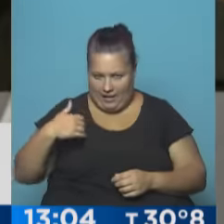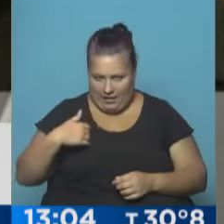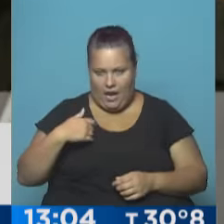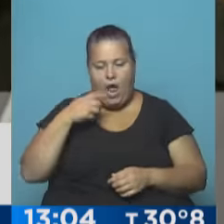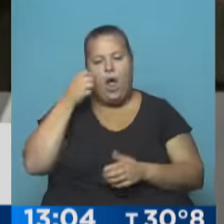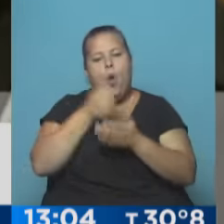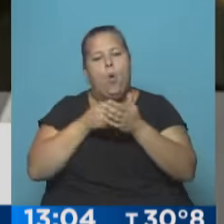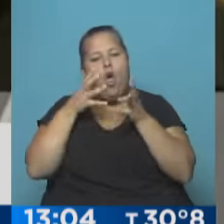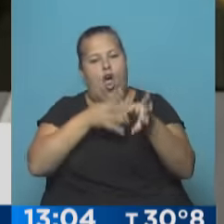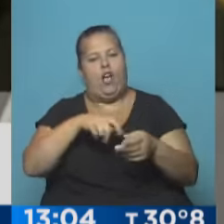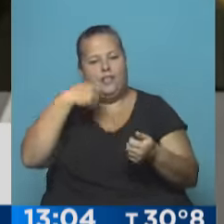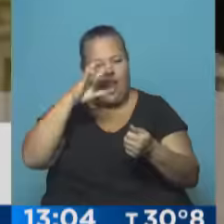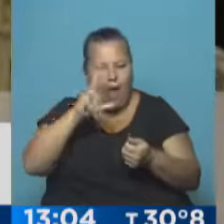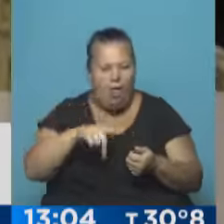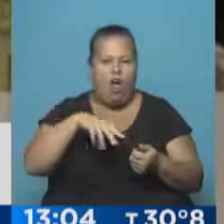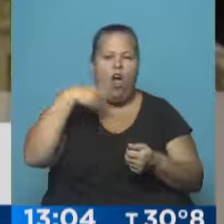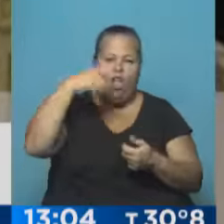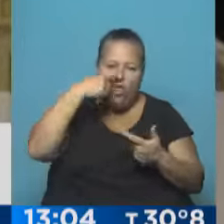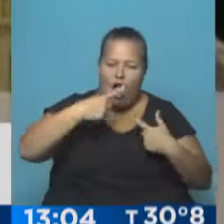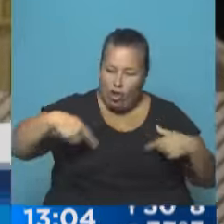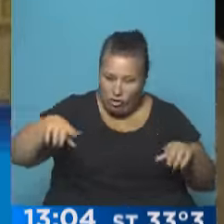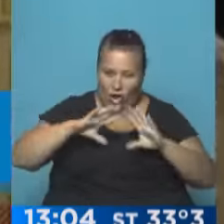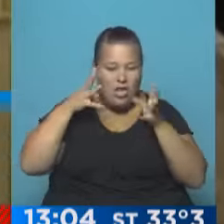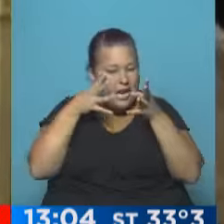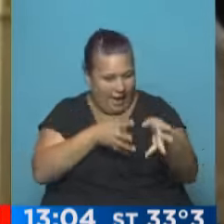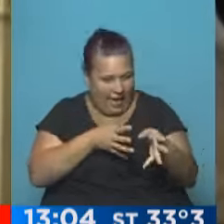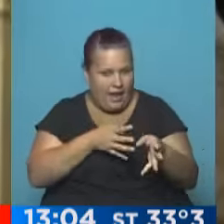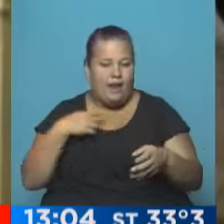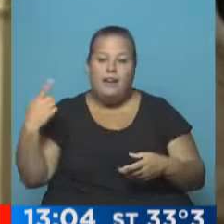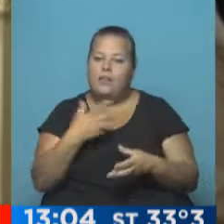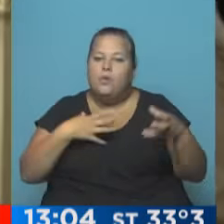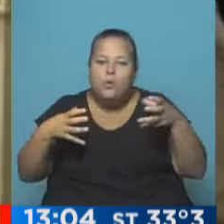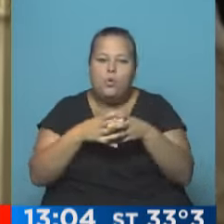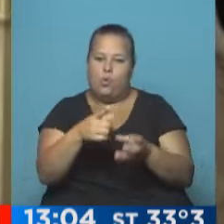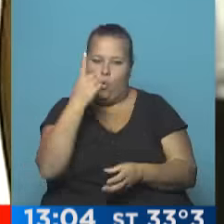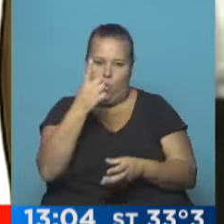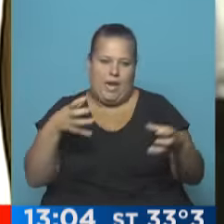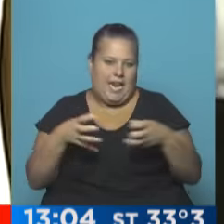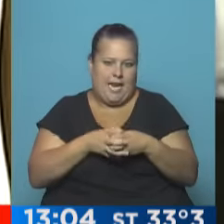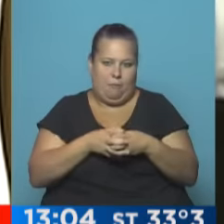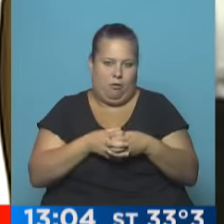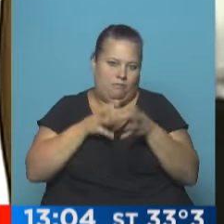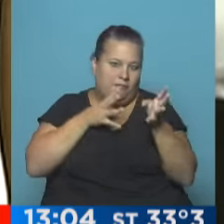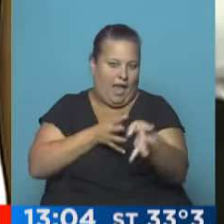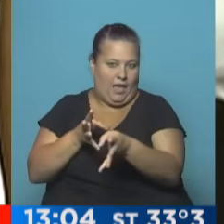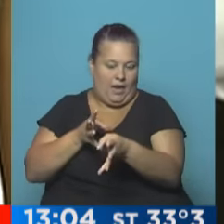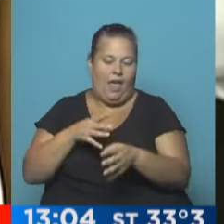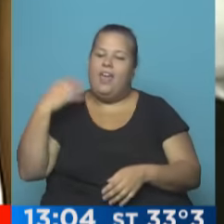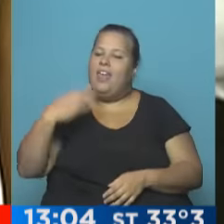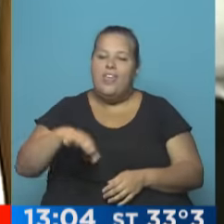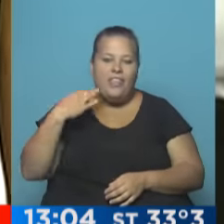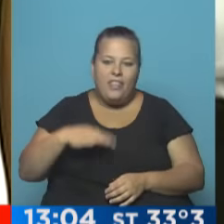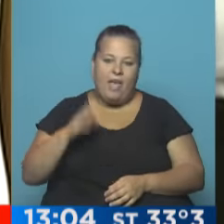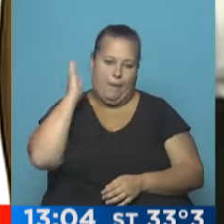lucha contra el delito y en la lucha contra el narcotráfico somos un solo equipo y tenemos